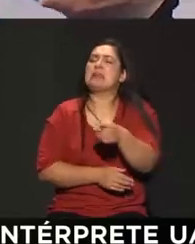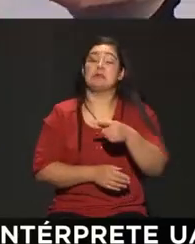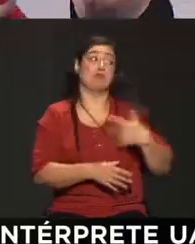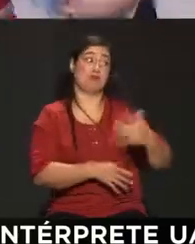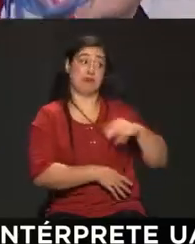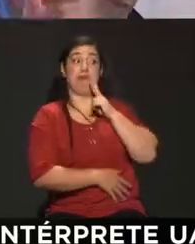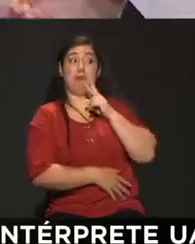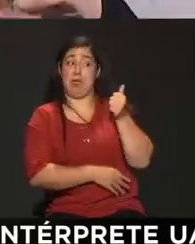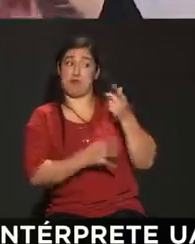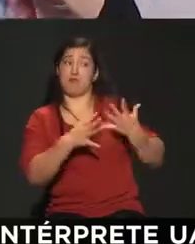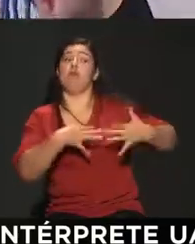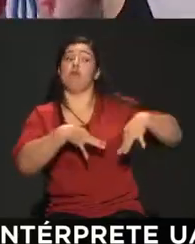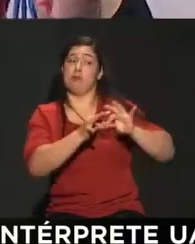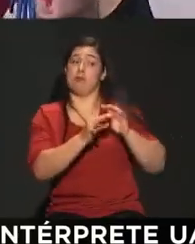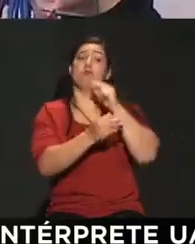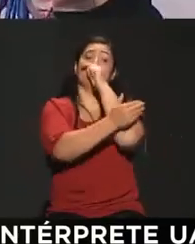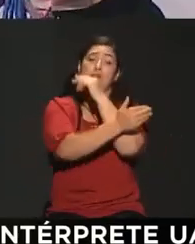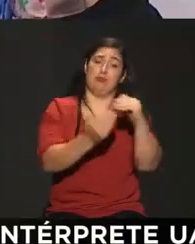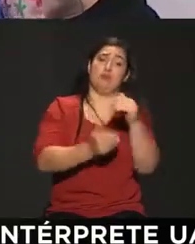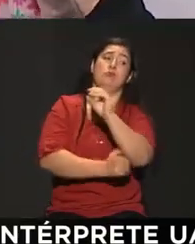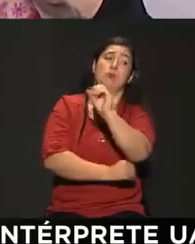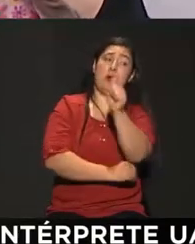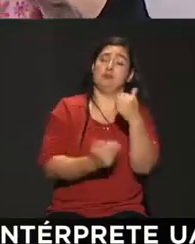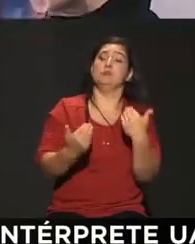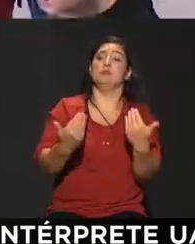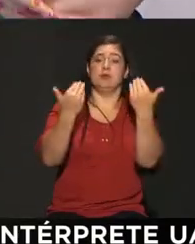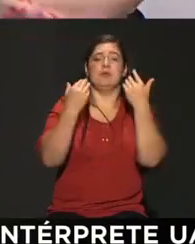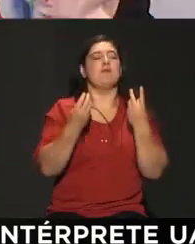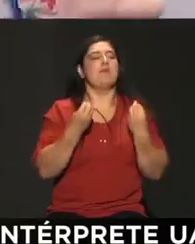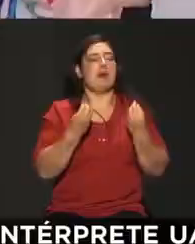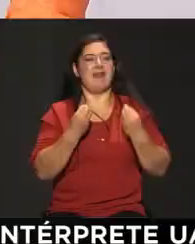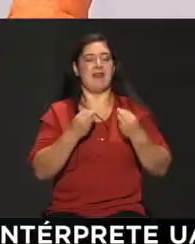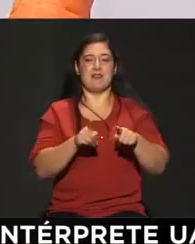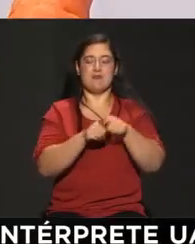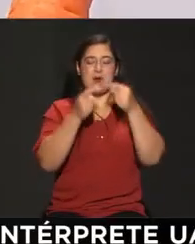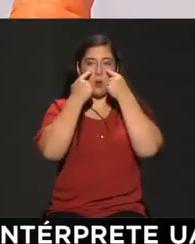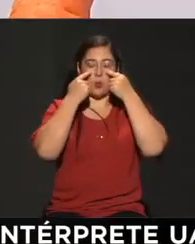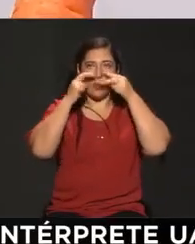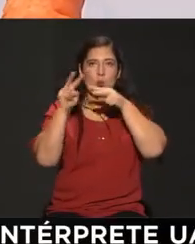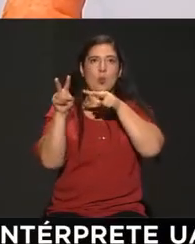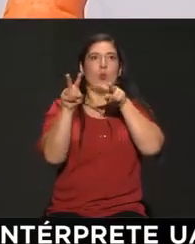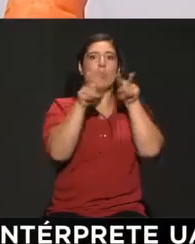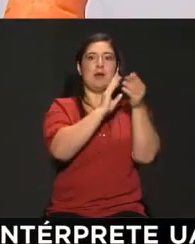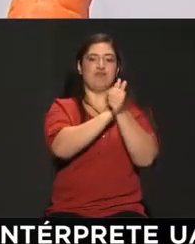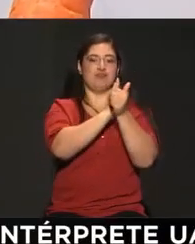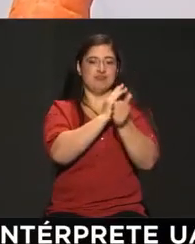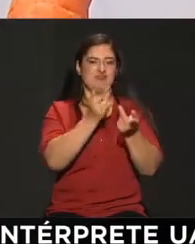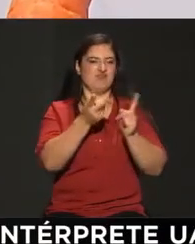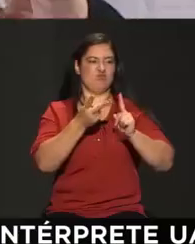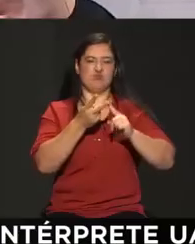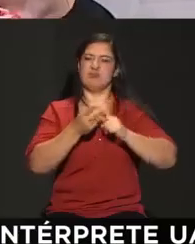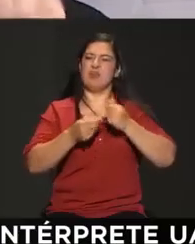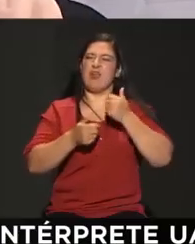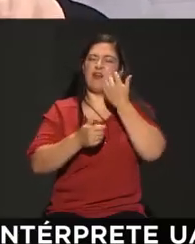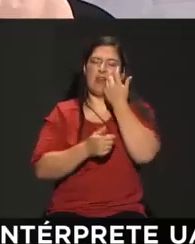súper importante y para los niños y las niñas, mira, nos ayuda a tener una supervisión, a subir nuestras defensas,